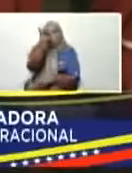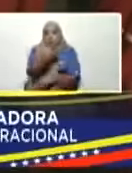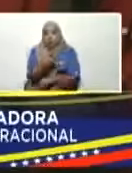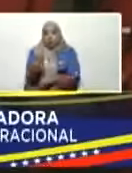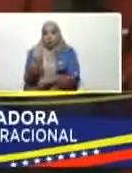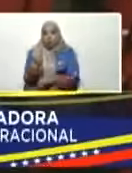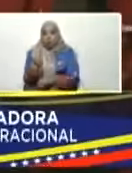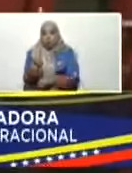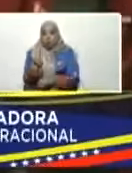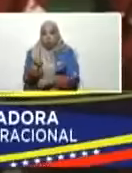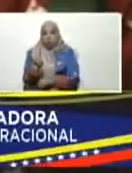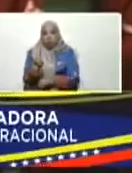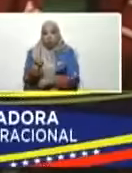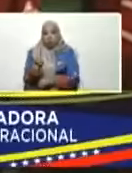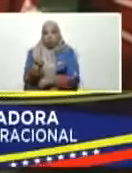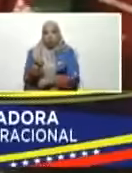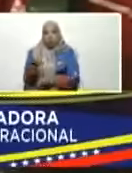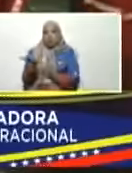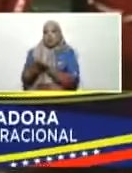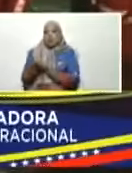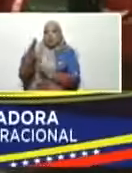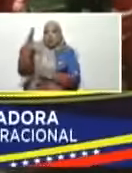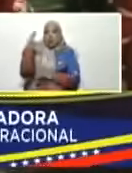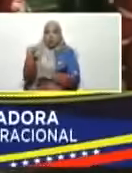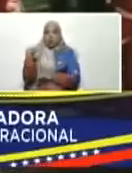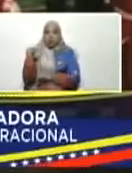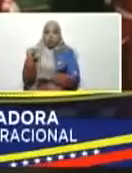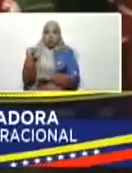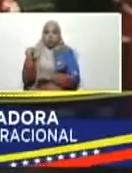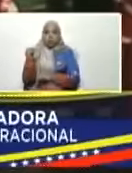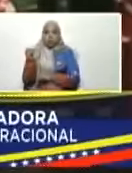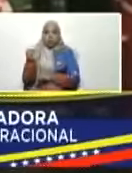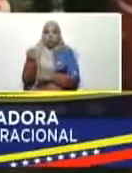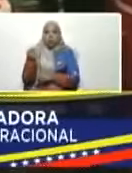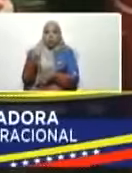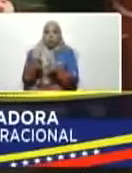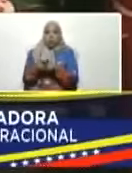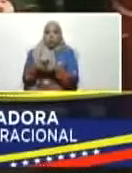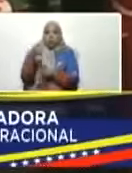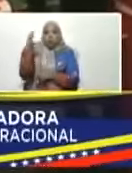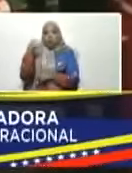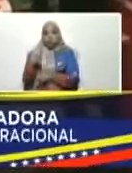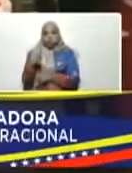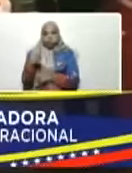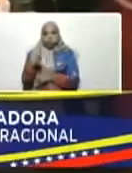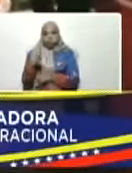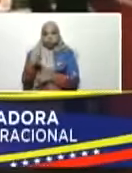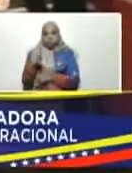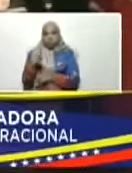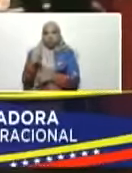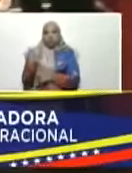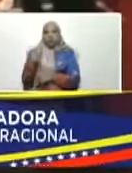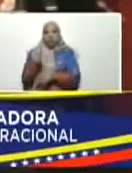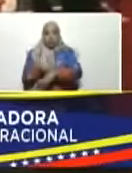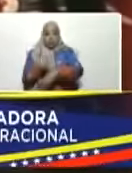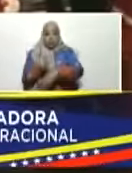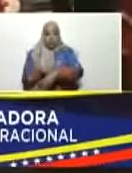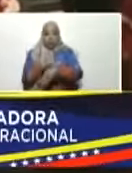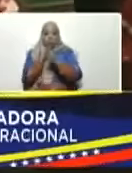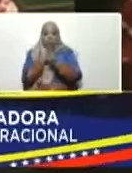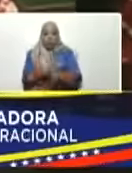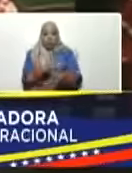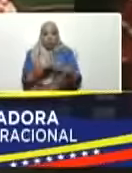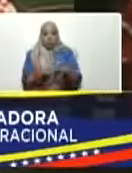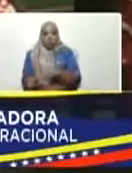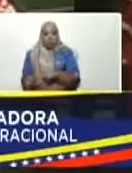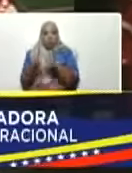guerra eléctrica, hoy nos tumbaron por aquí cerca, le pusieron unos microexplosivos, otra torre. A la hora teníamos repuesto